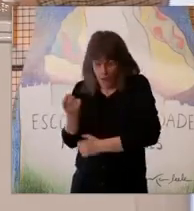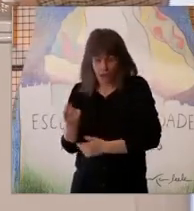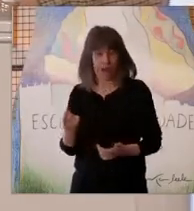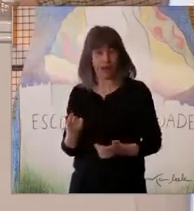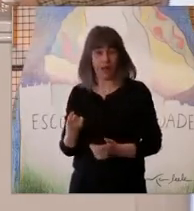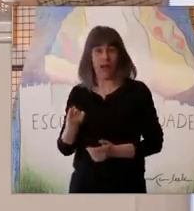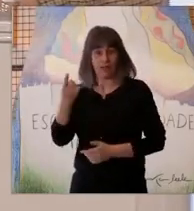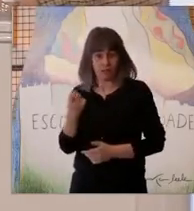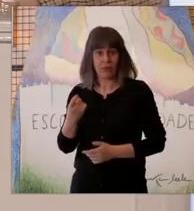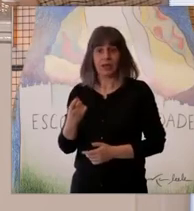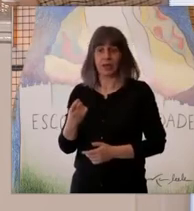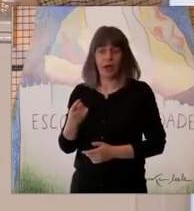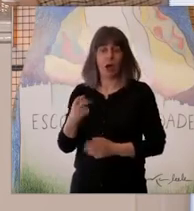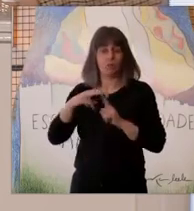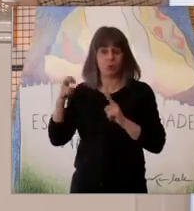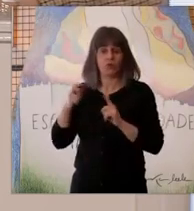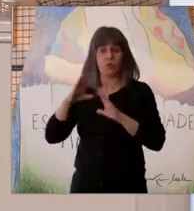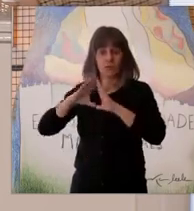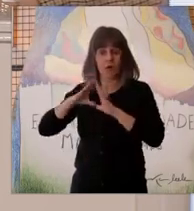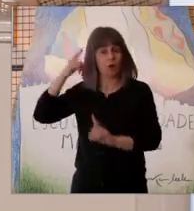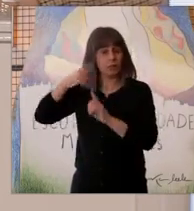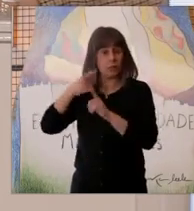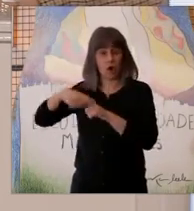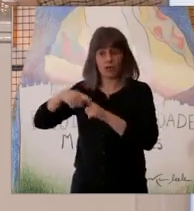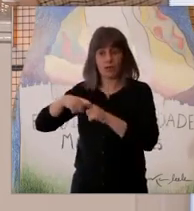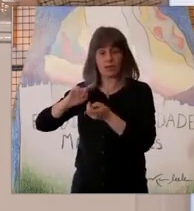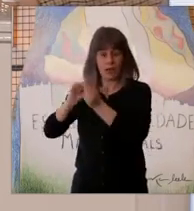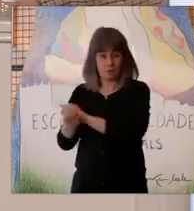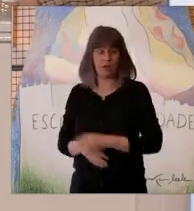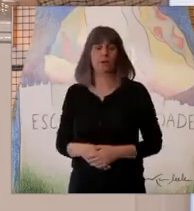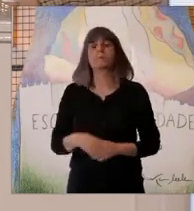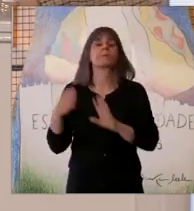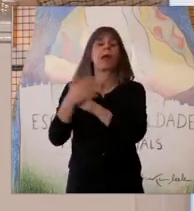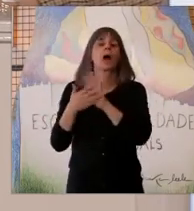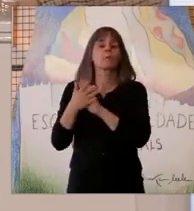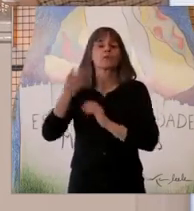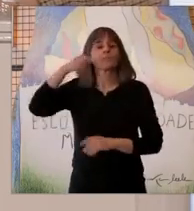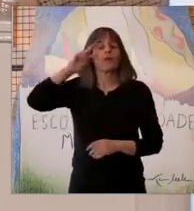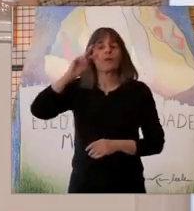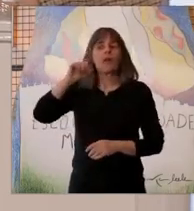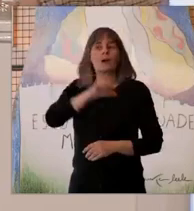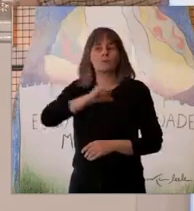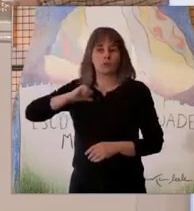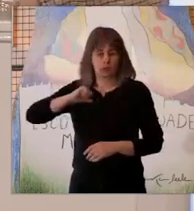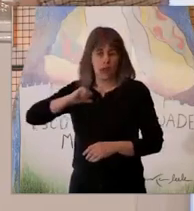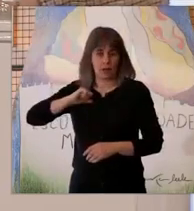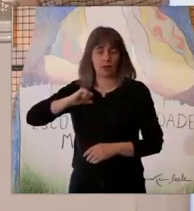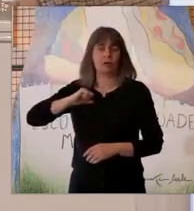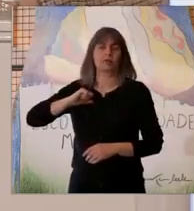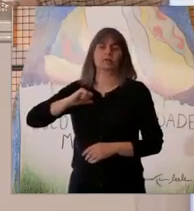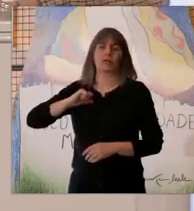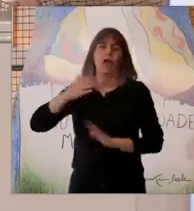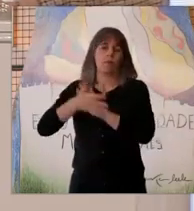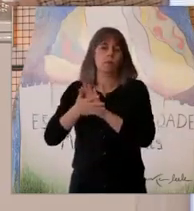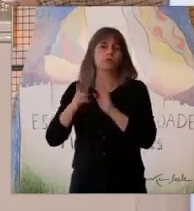cambiar todas estas cosas Si hablamos más allá de la experiencia personal como periodistas en medios de comunicación si hablamos